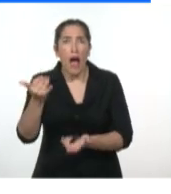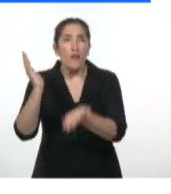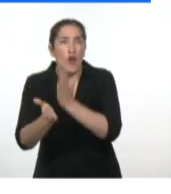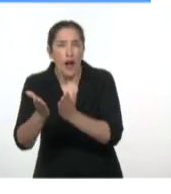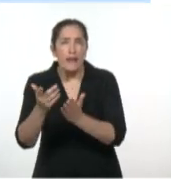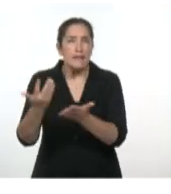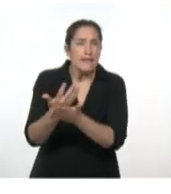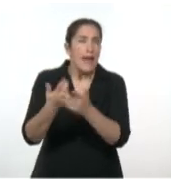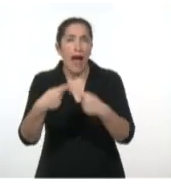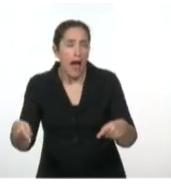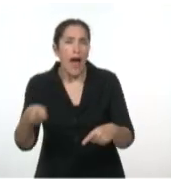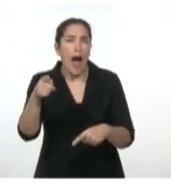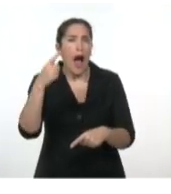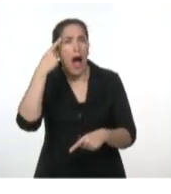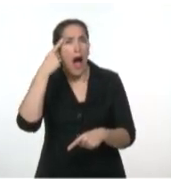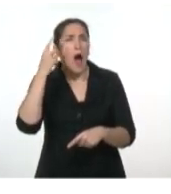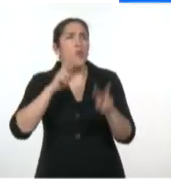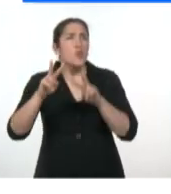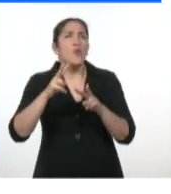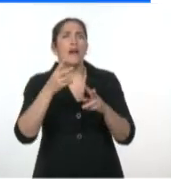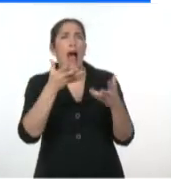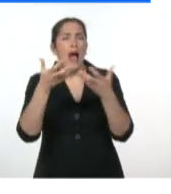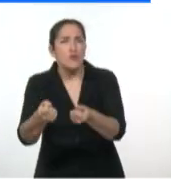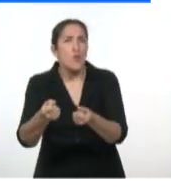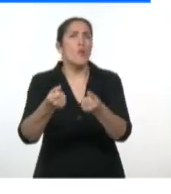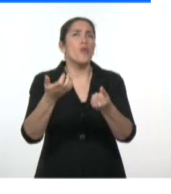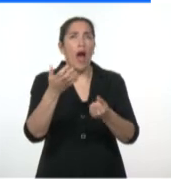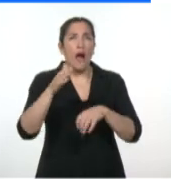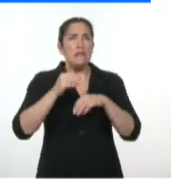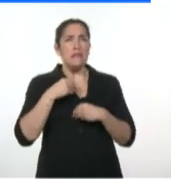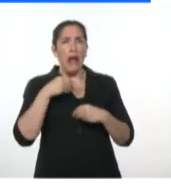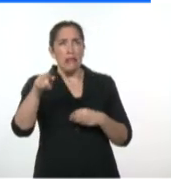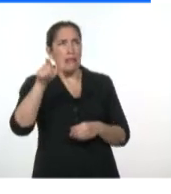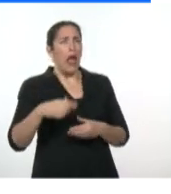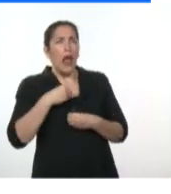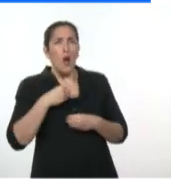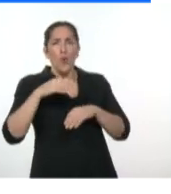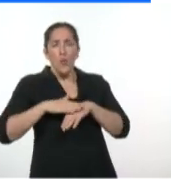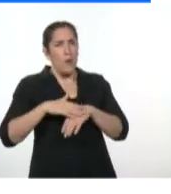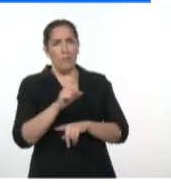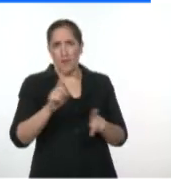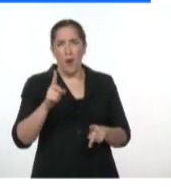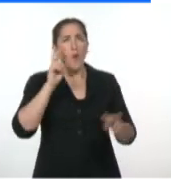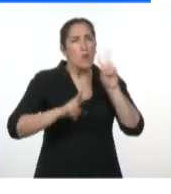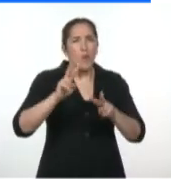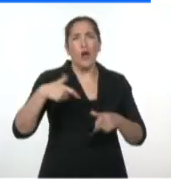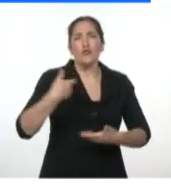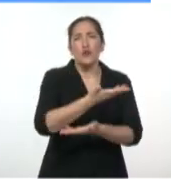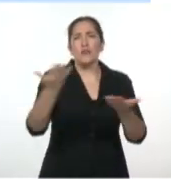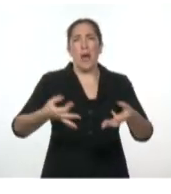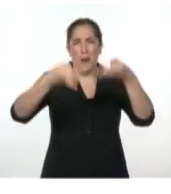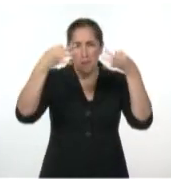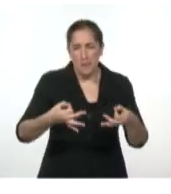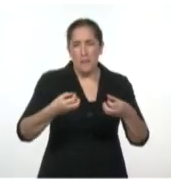pedir ayuda, no sentirse culpable. A ver si entre todos podemos empezar a hacer una sociedad más justa. Nadie, pero